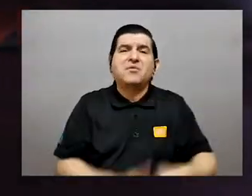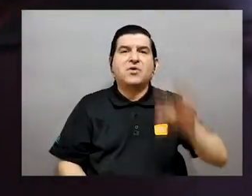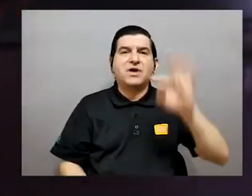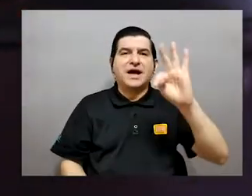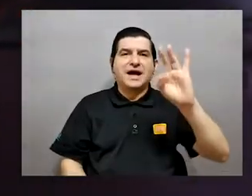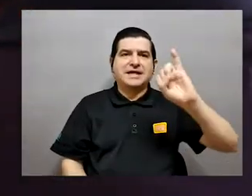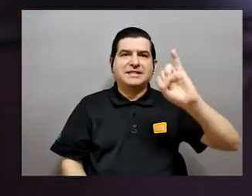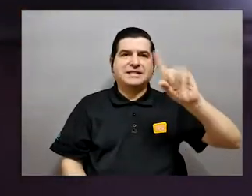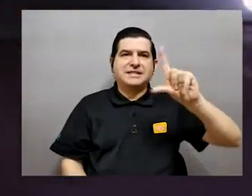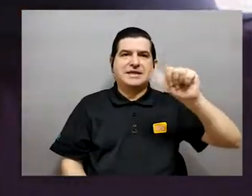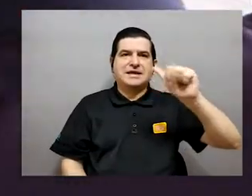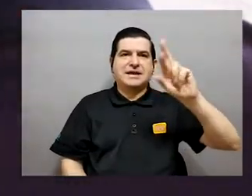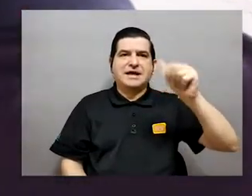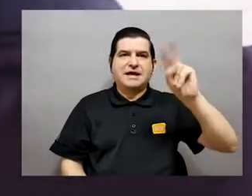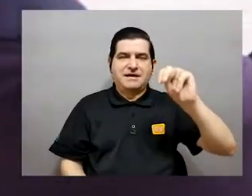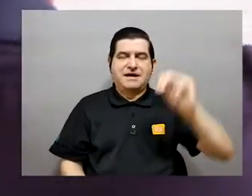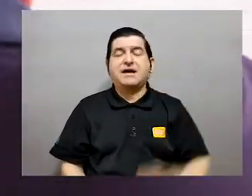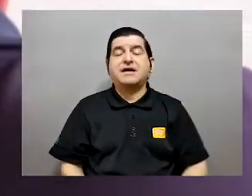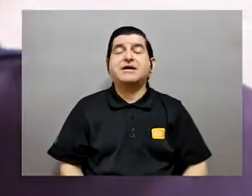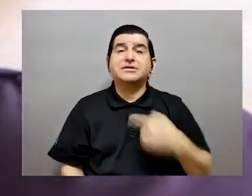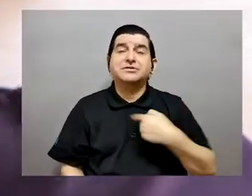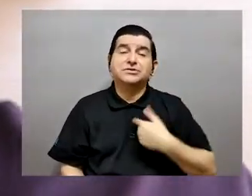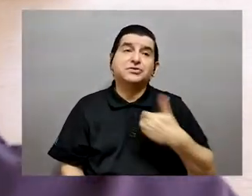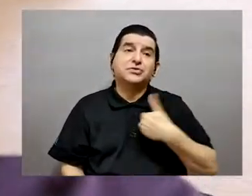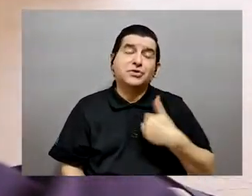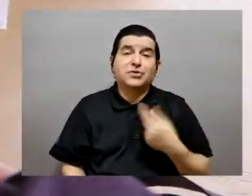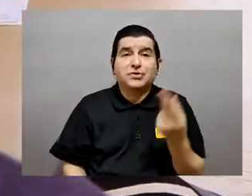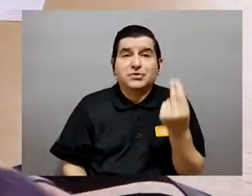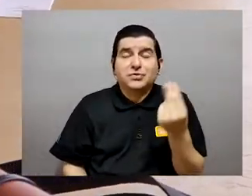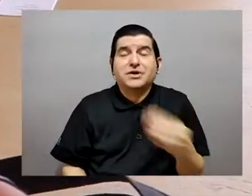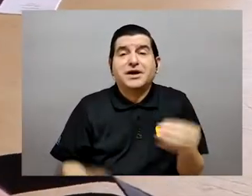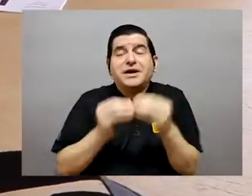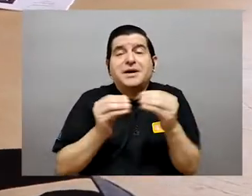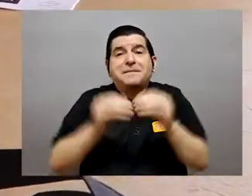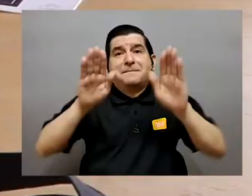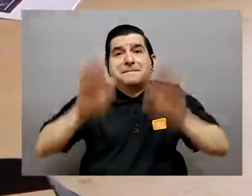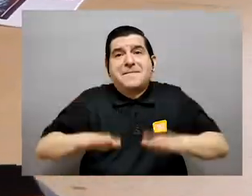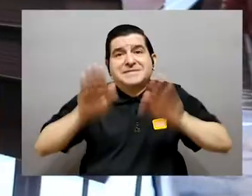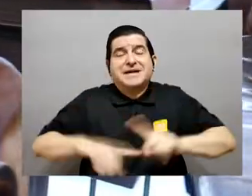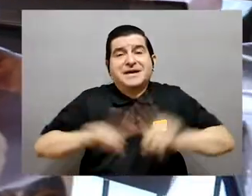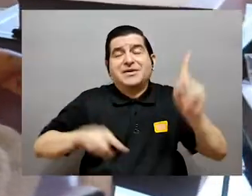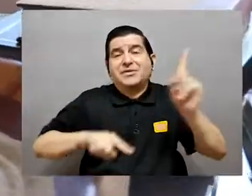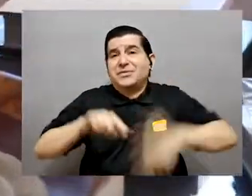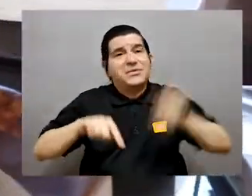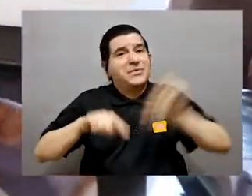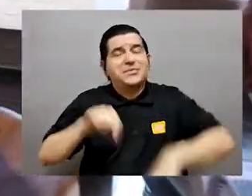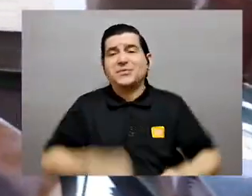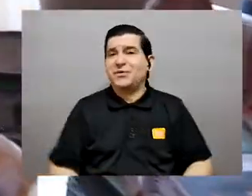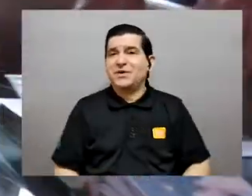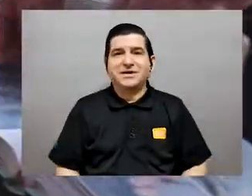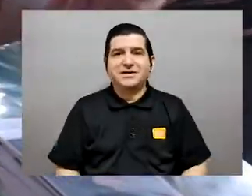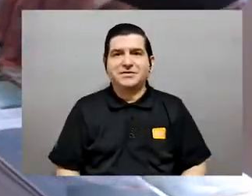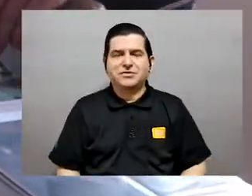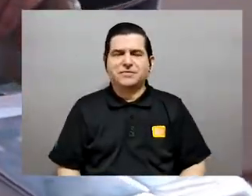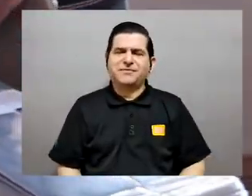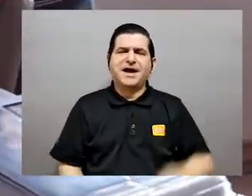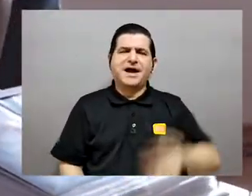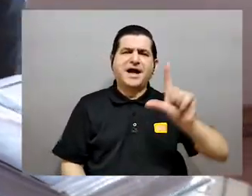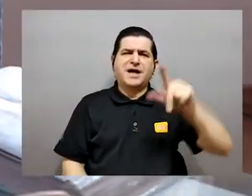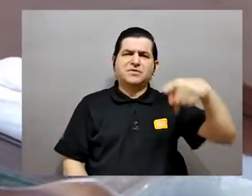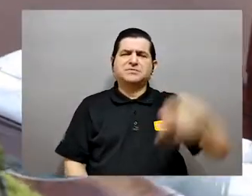dibujo y con letra, como un cartapacio, digamos, para, uh-huh, para ir a dar las charlas a las comunidades, a todo el